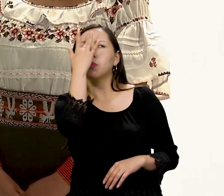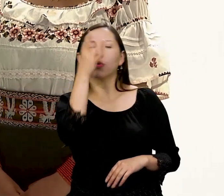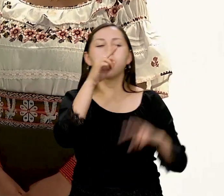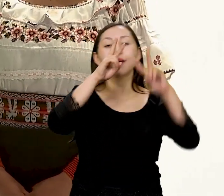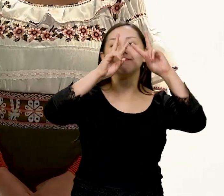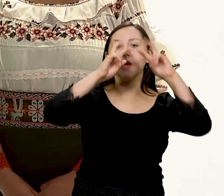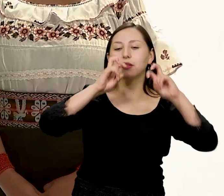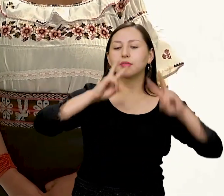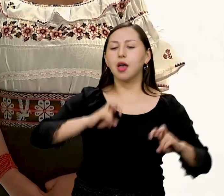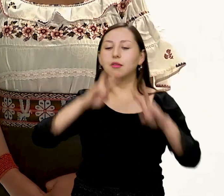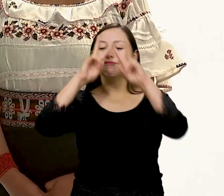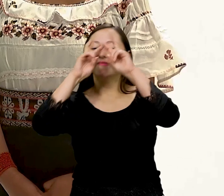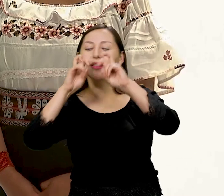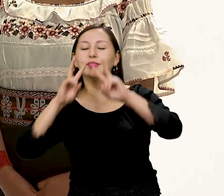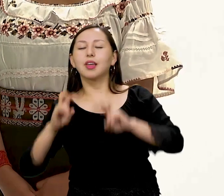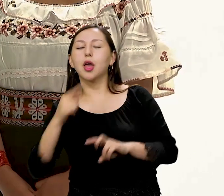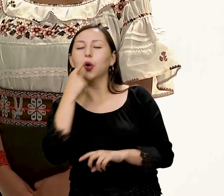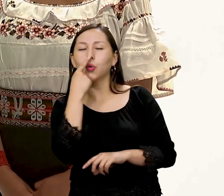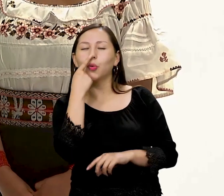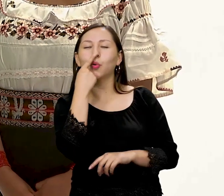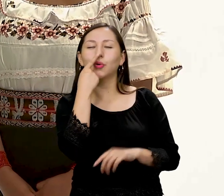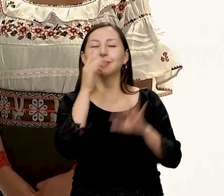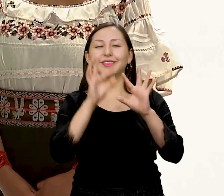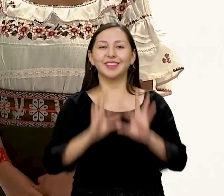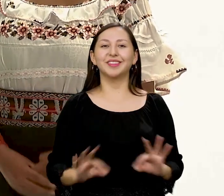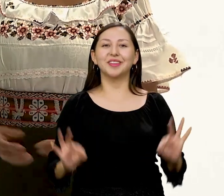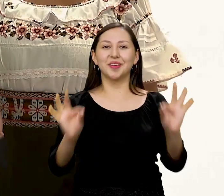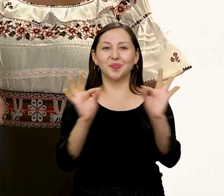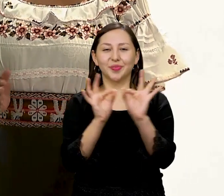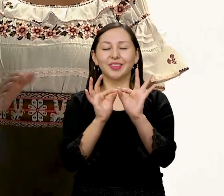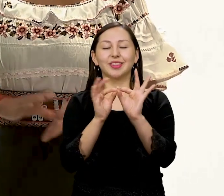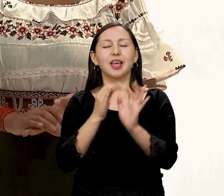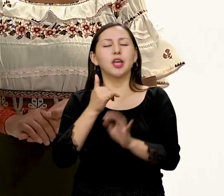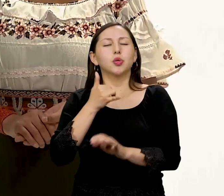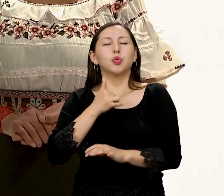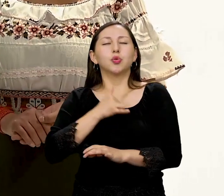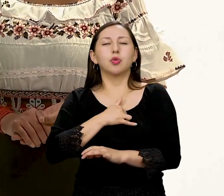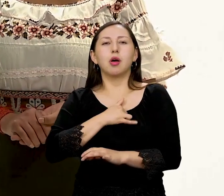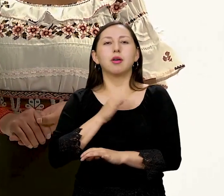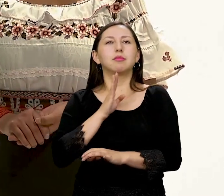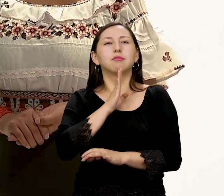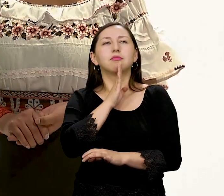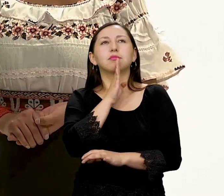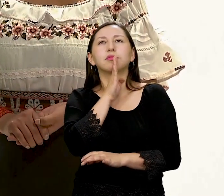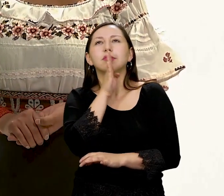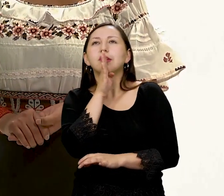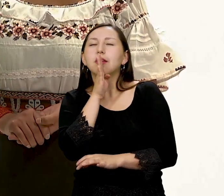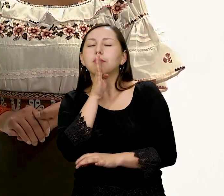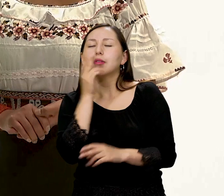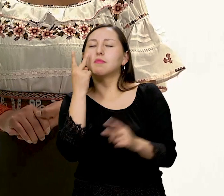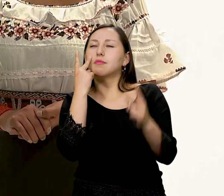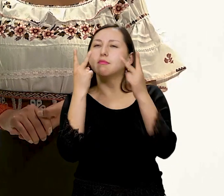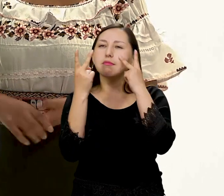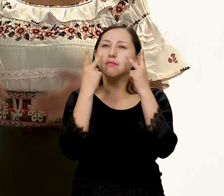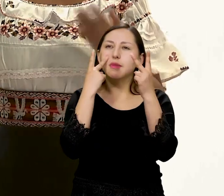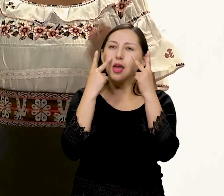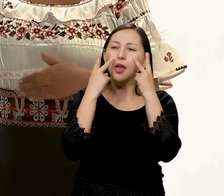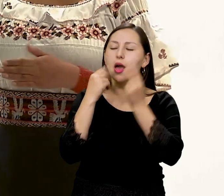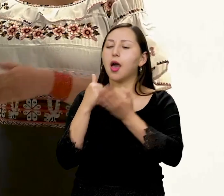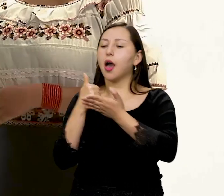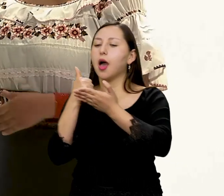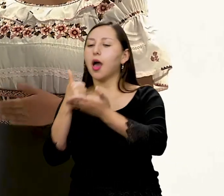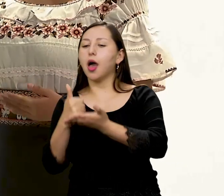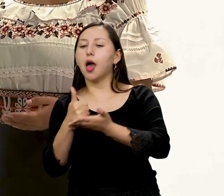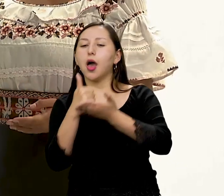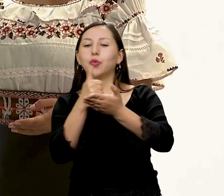las cosas. Y además, soy una persona que siempre está viendo también a través de la curiosidad cómo